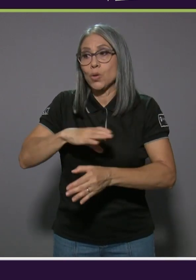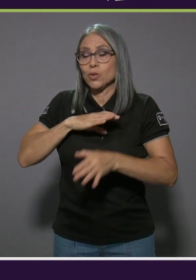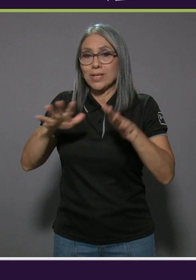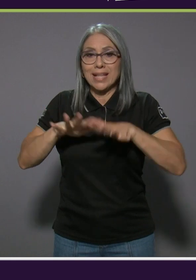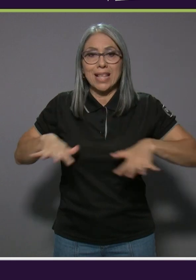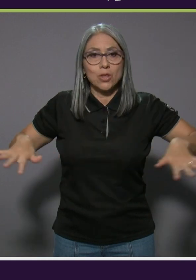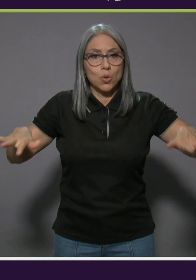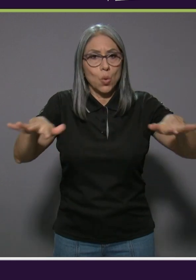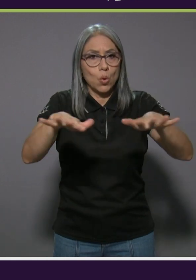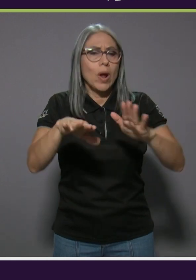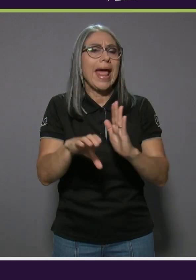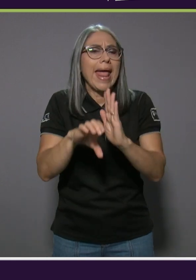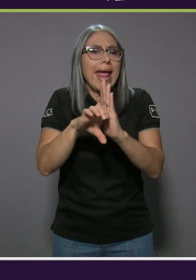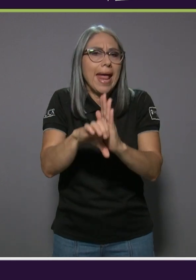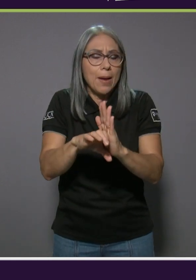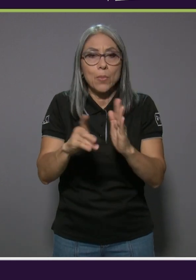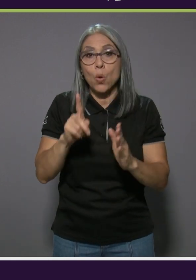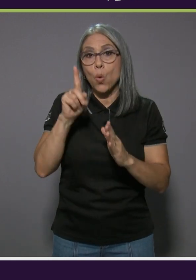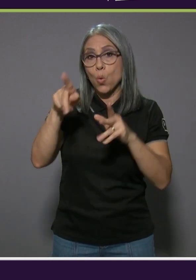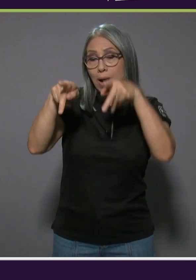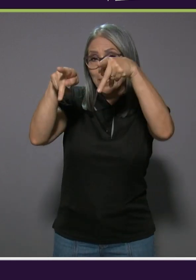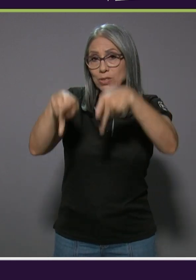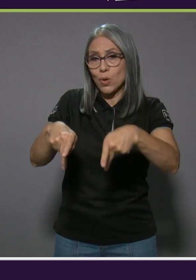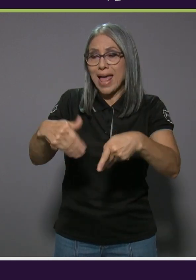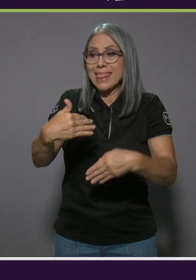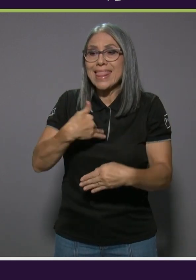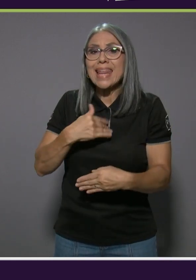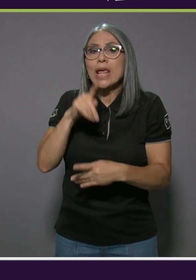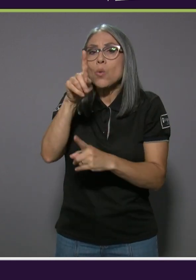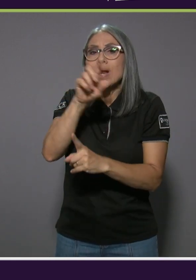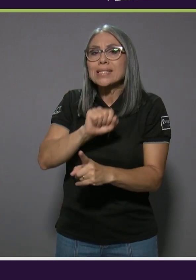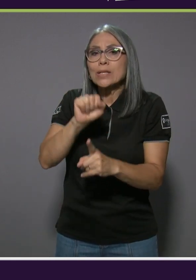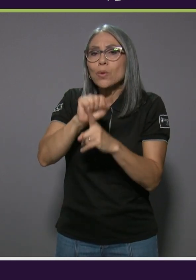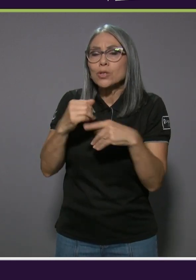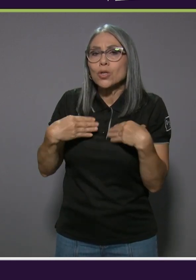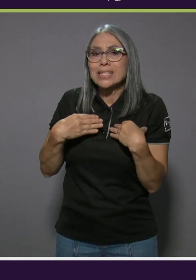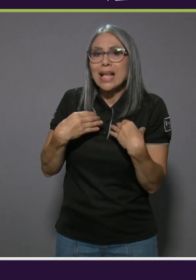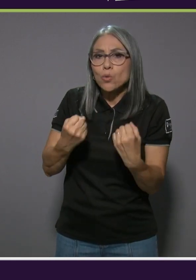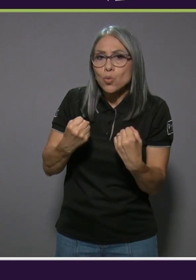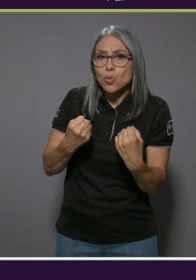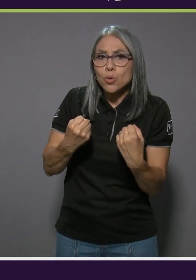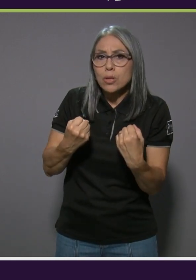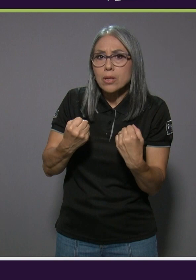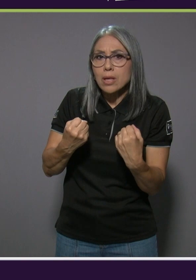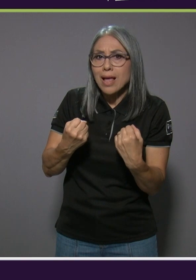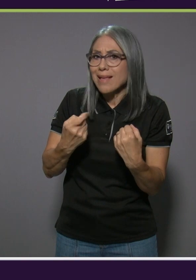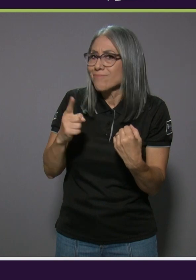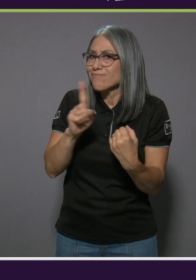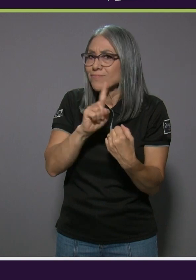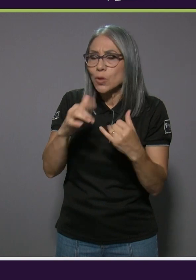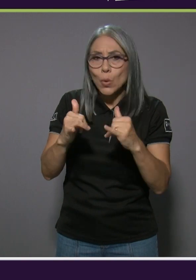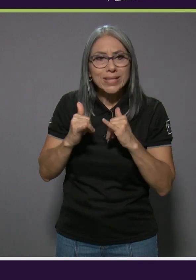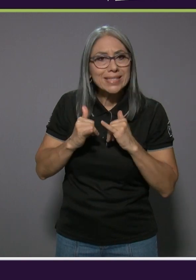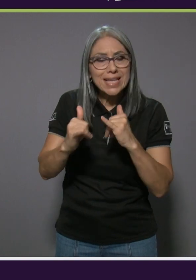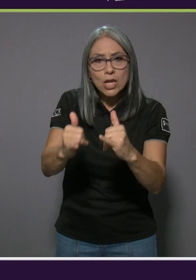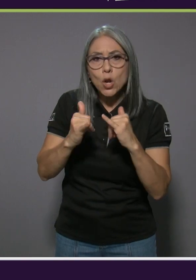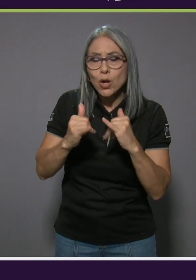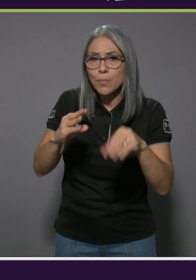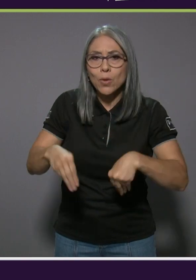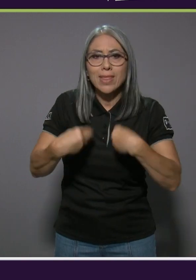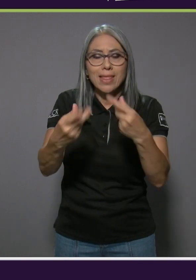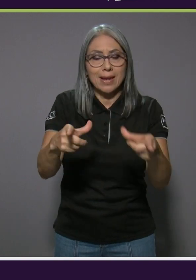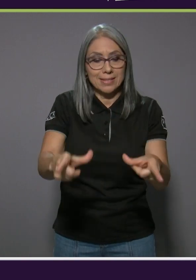persona tenga una condición de salud, pero esa condición de salud no es sinónimo de emitir una certificación